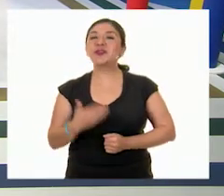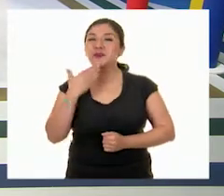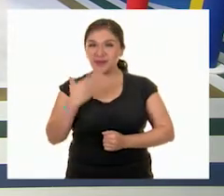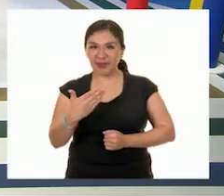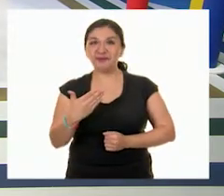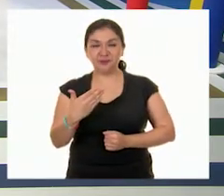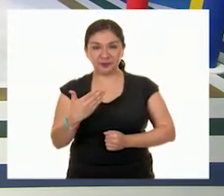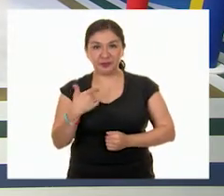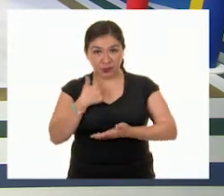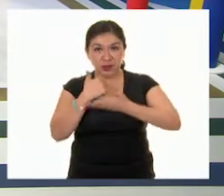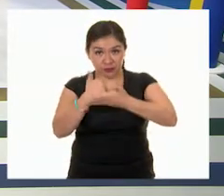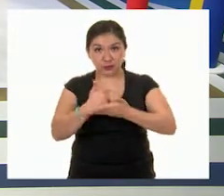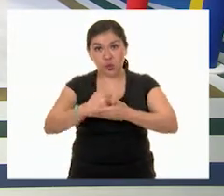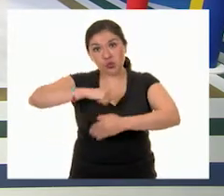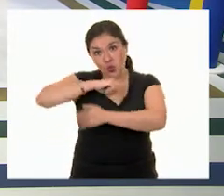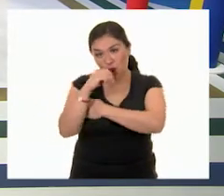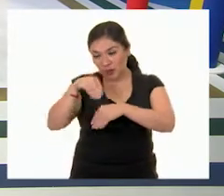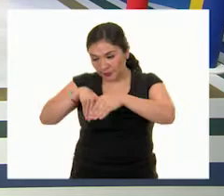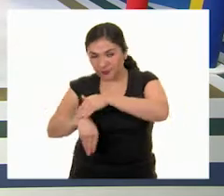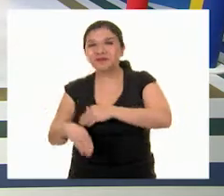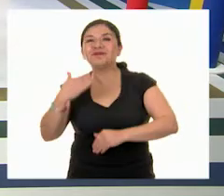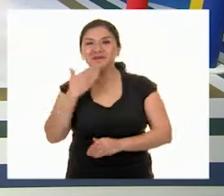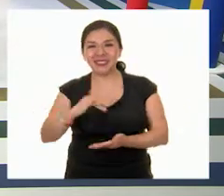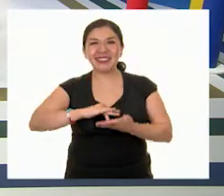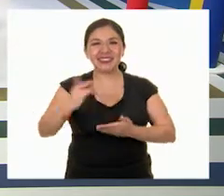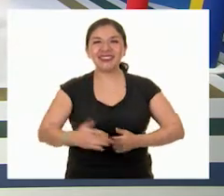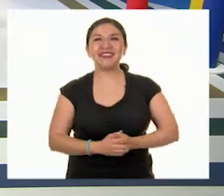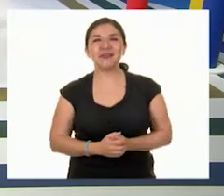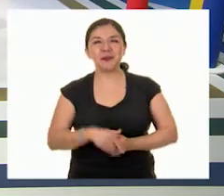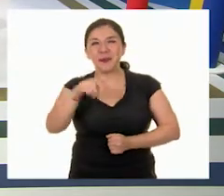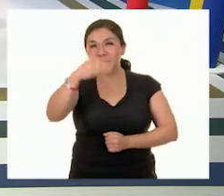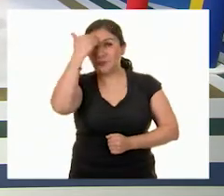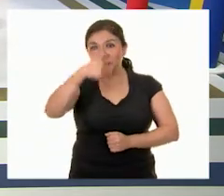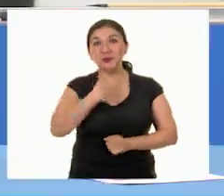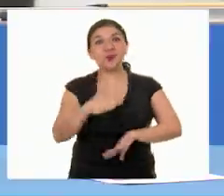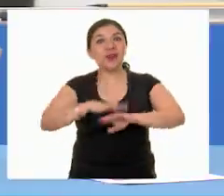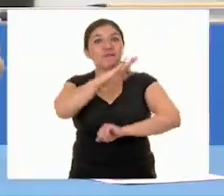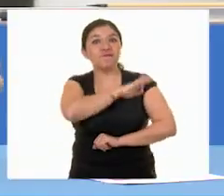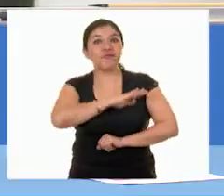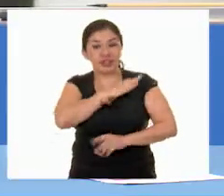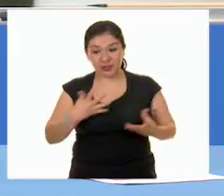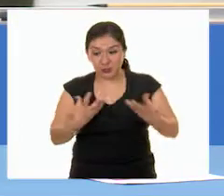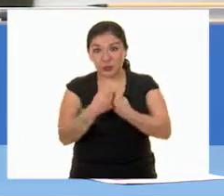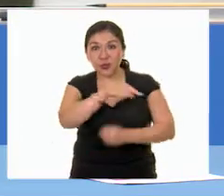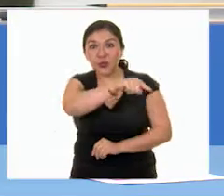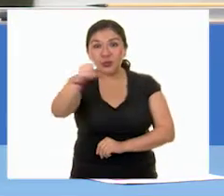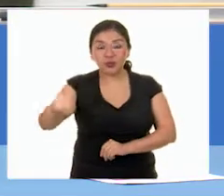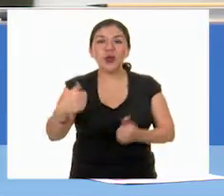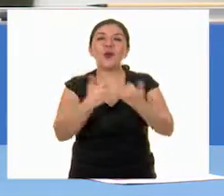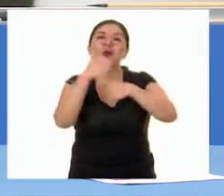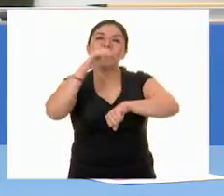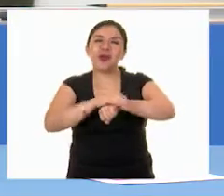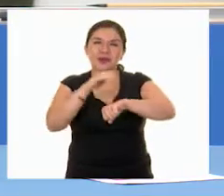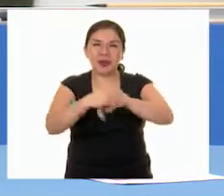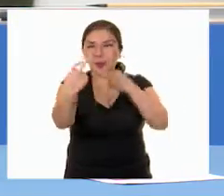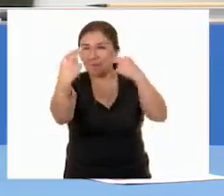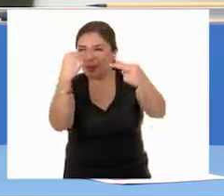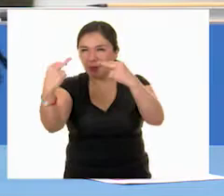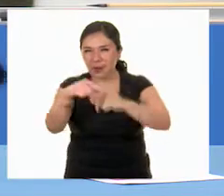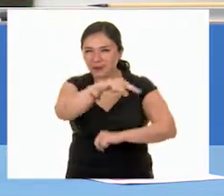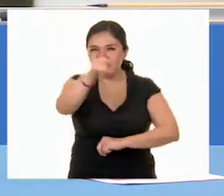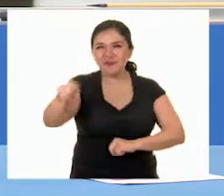te ayudo. Ah, bueno, te lo pongo aquí, ¿verdad? Sí, en tu muchas mochilita. Muchas gracias. De nada. Saben que estoy muy feliz de estar aquí con ustedes y con mis amigos que están del otro